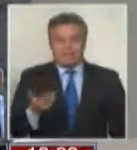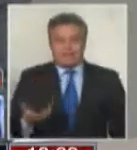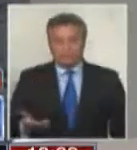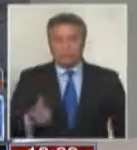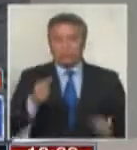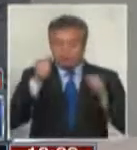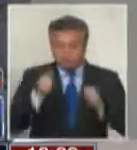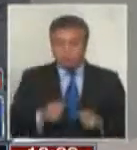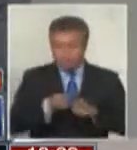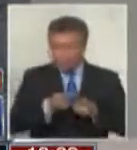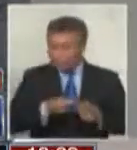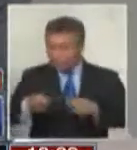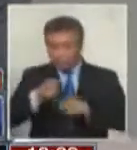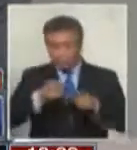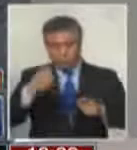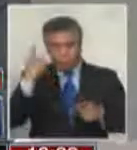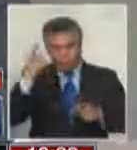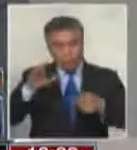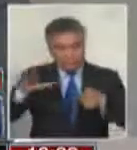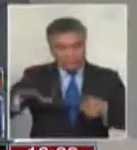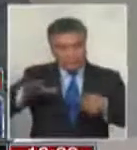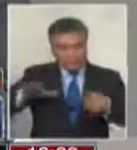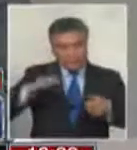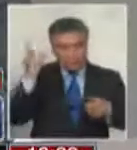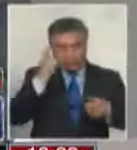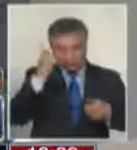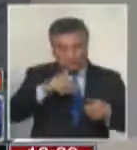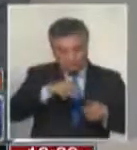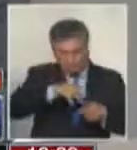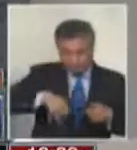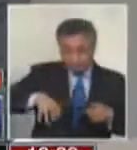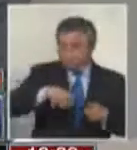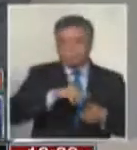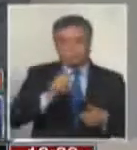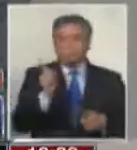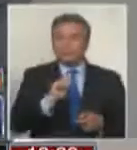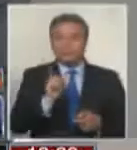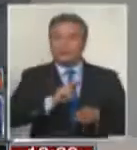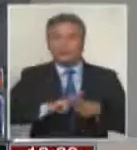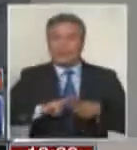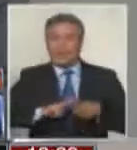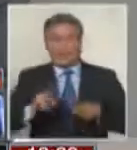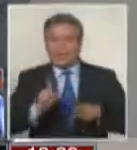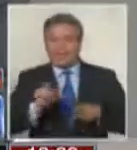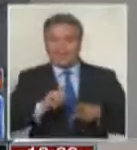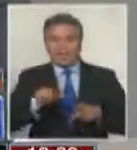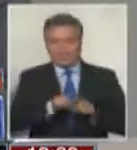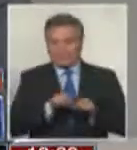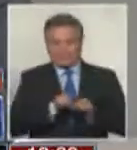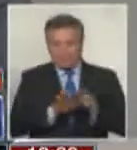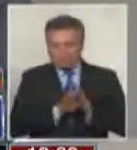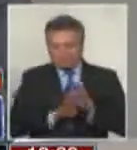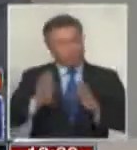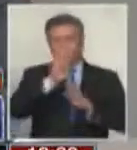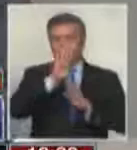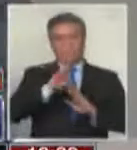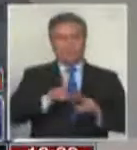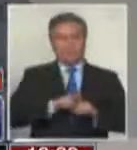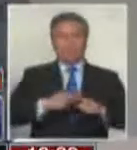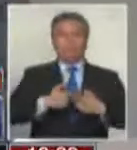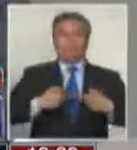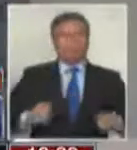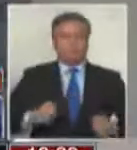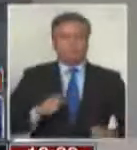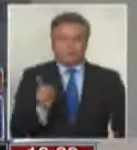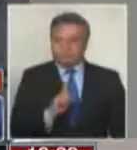distribuirse en cada una de las 16 universidades no hace la reivindicación creo yo que necesitan